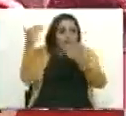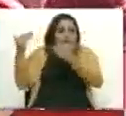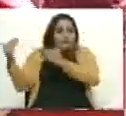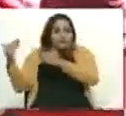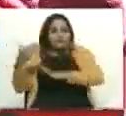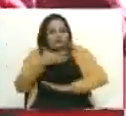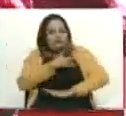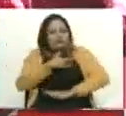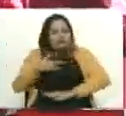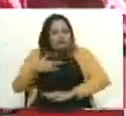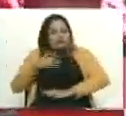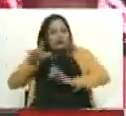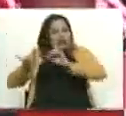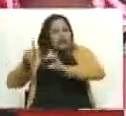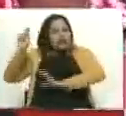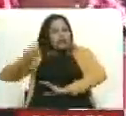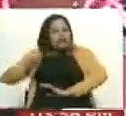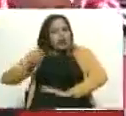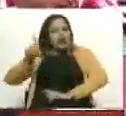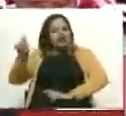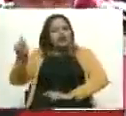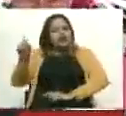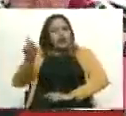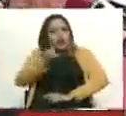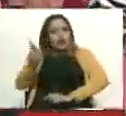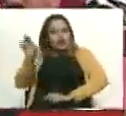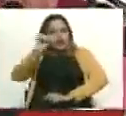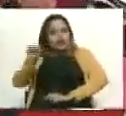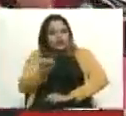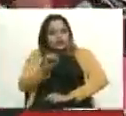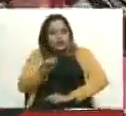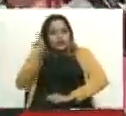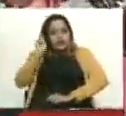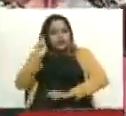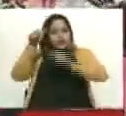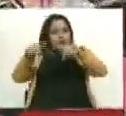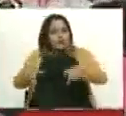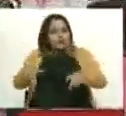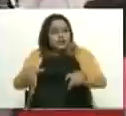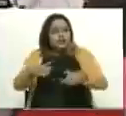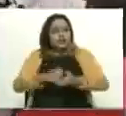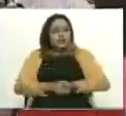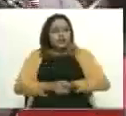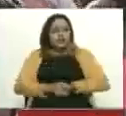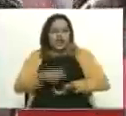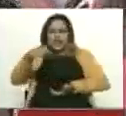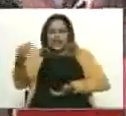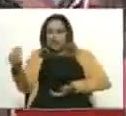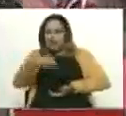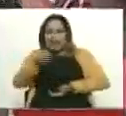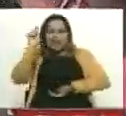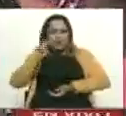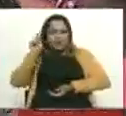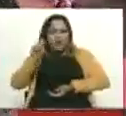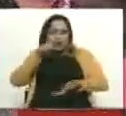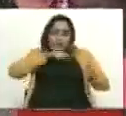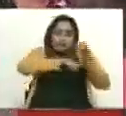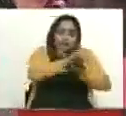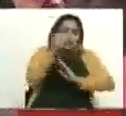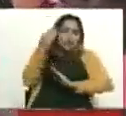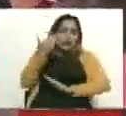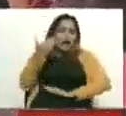diputado Benavides Torres, que es diputado de este circuito. Y hay una gran... aquí hay más diputados que en la Asamblea. A veces cuesta que